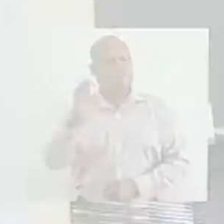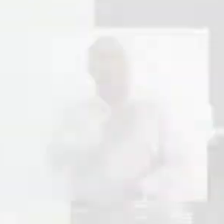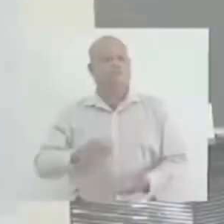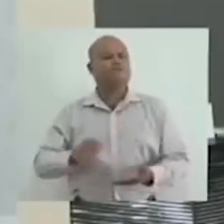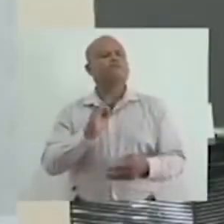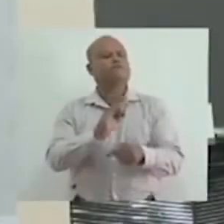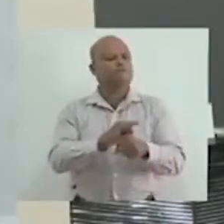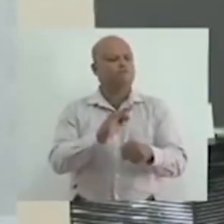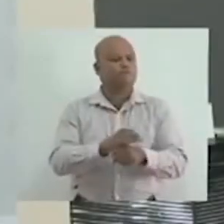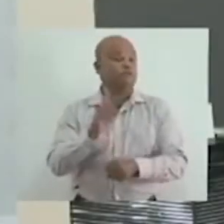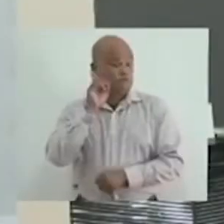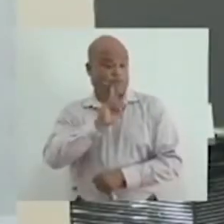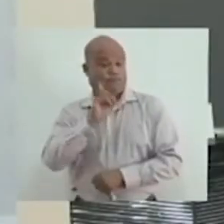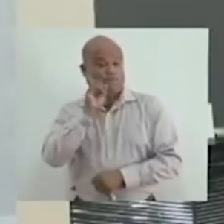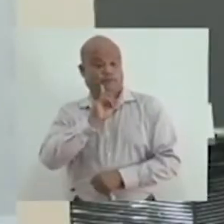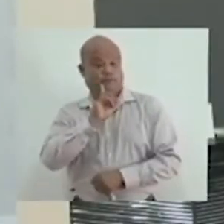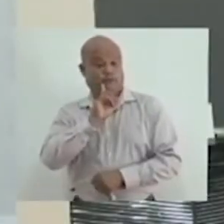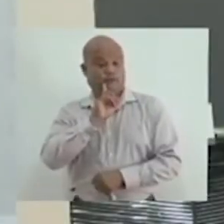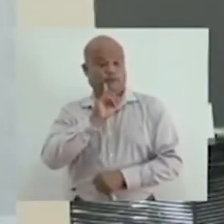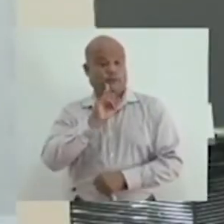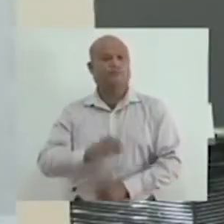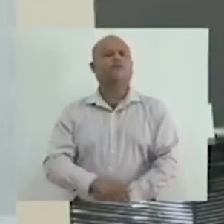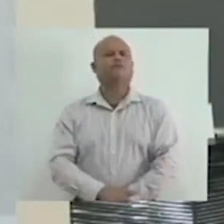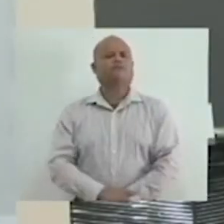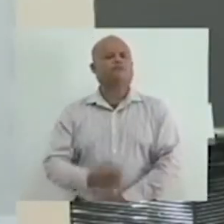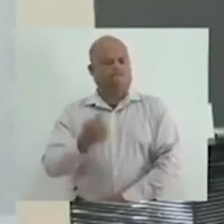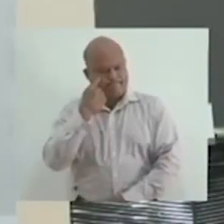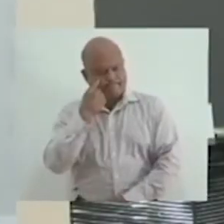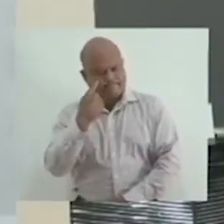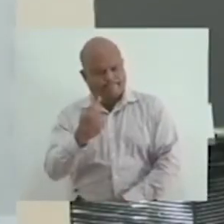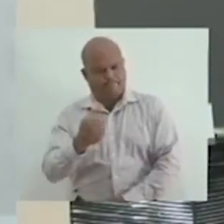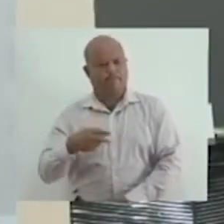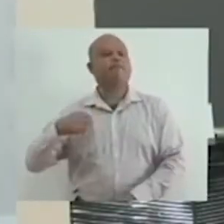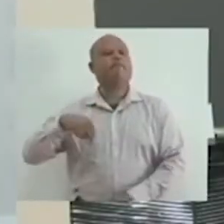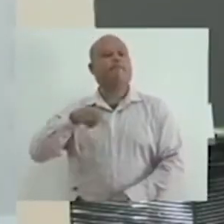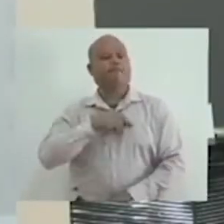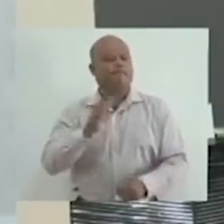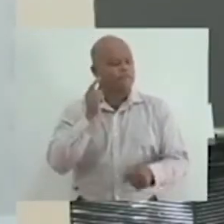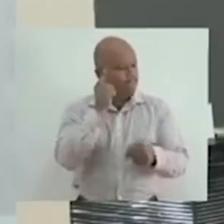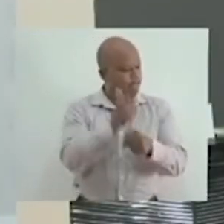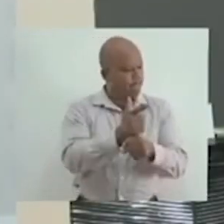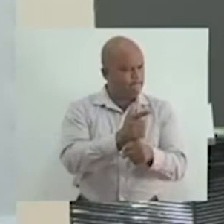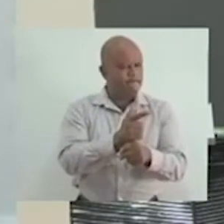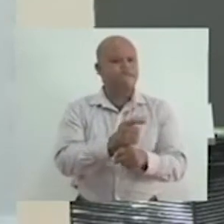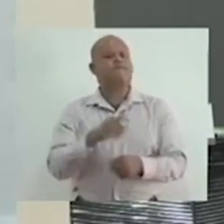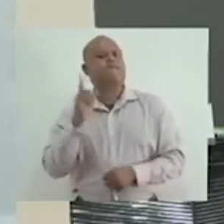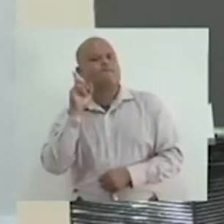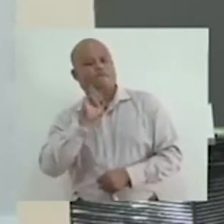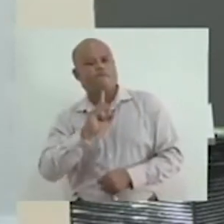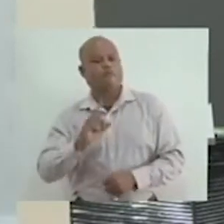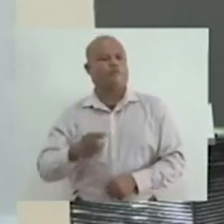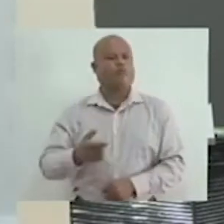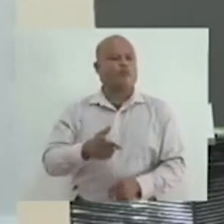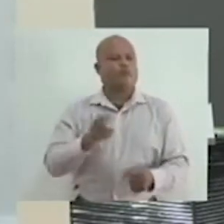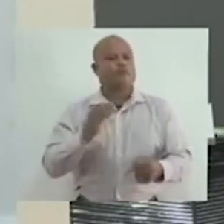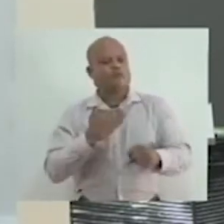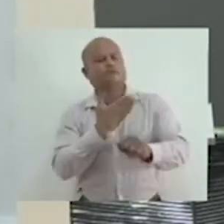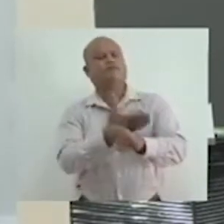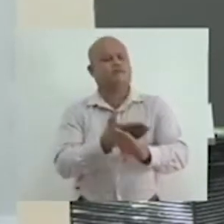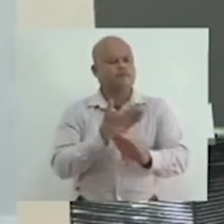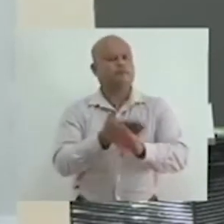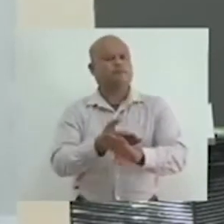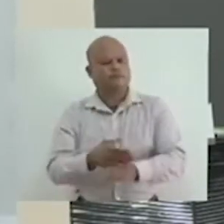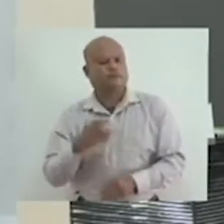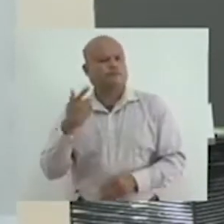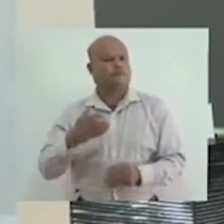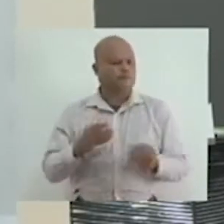años, en Tlalpan, en la Ciudad de México, implementaron algo similar, donde se le entregaban a las mujeres unos brazaletes de auxilio que, en caso de sentirnos nosotros